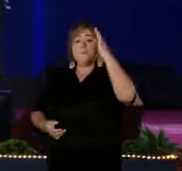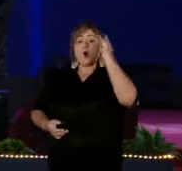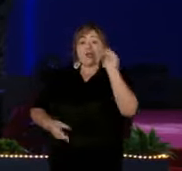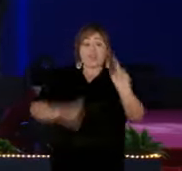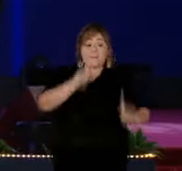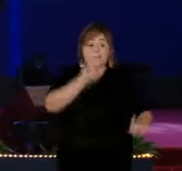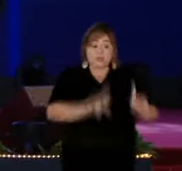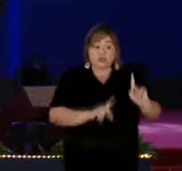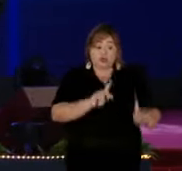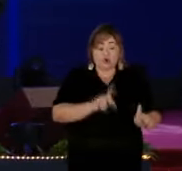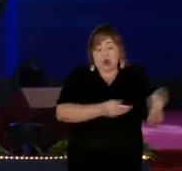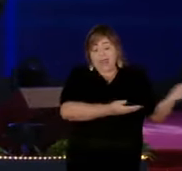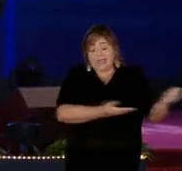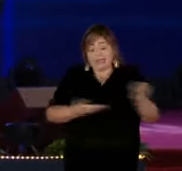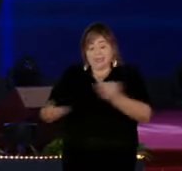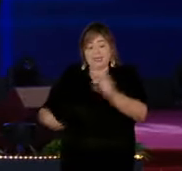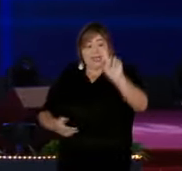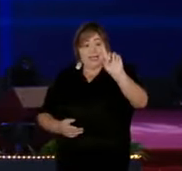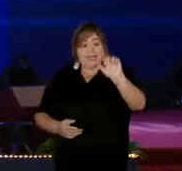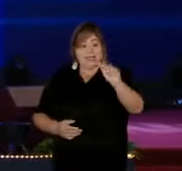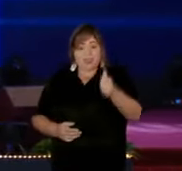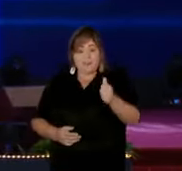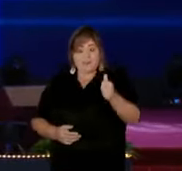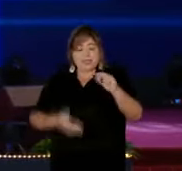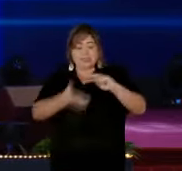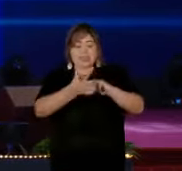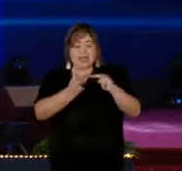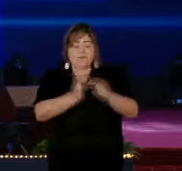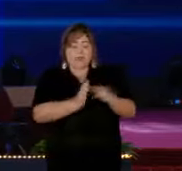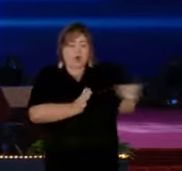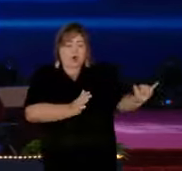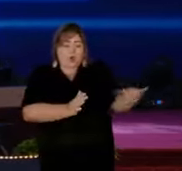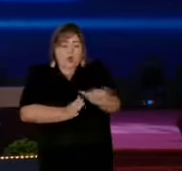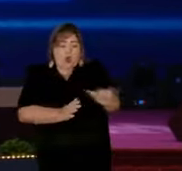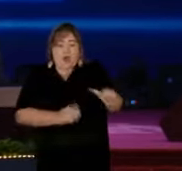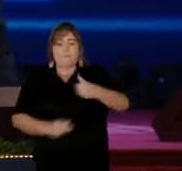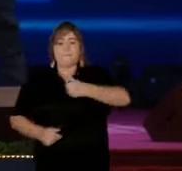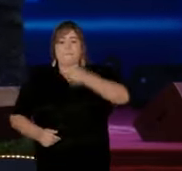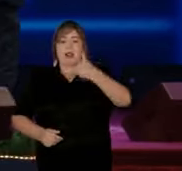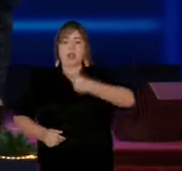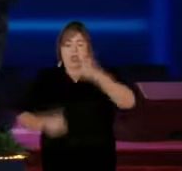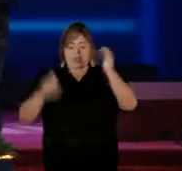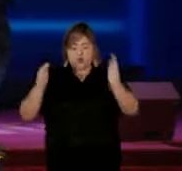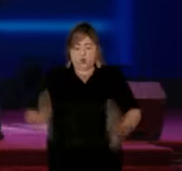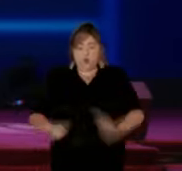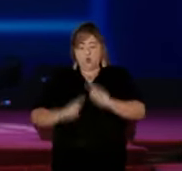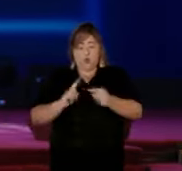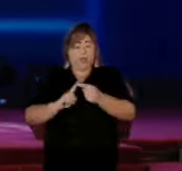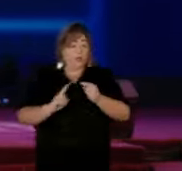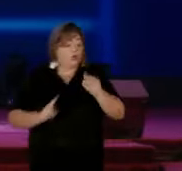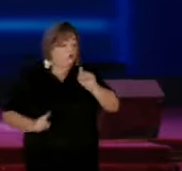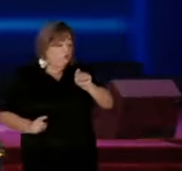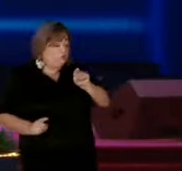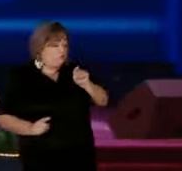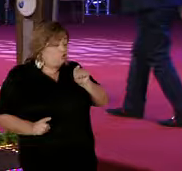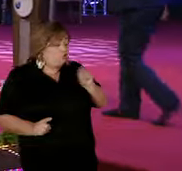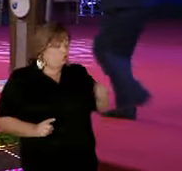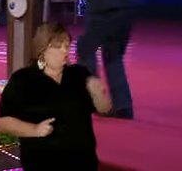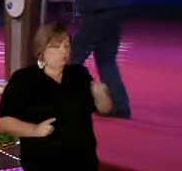valiente. ¿Sabías eso, Rafa? Y tú sabes que cuando tú diezmas, oh, gloria a Jesús.